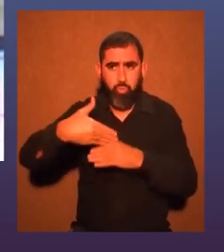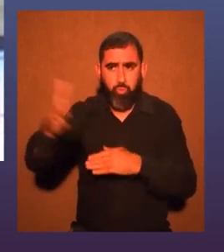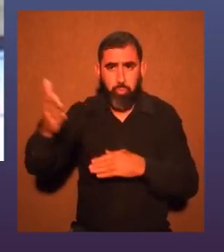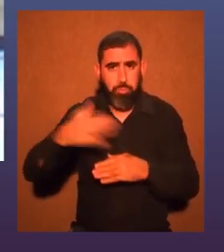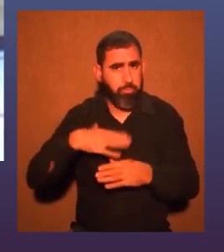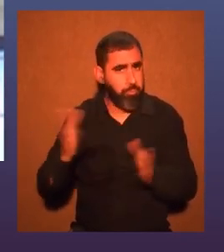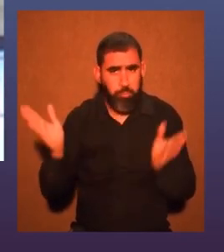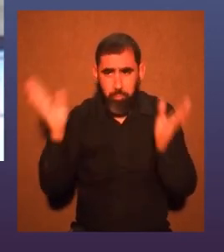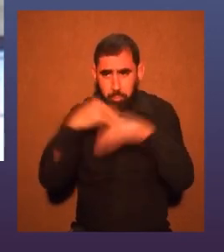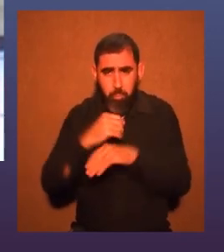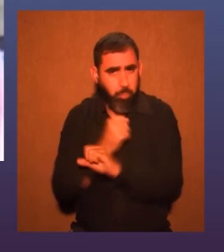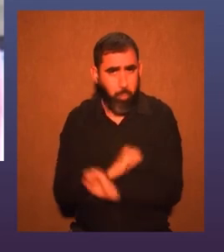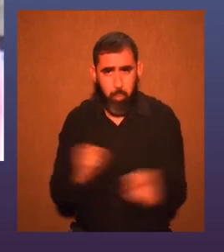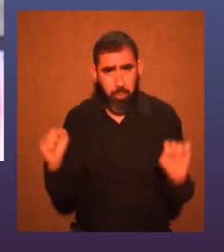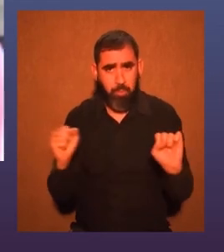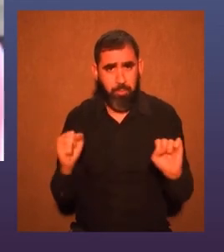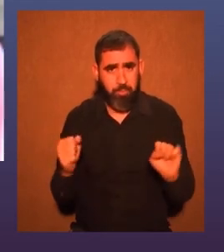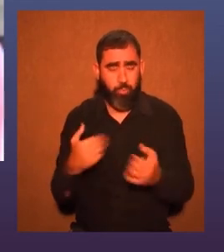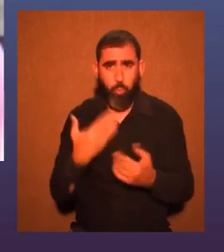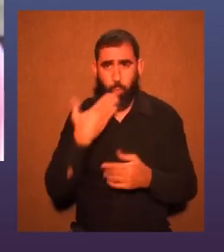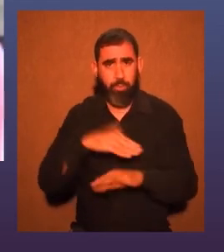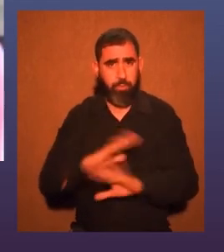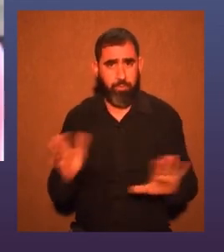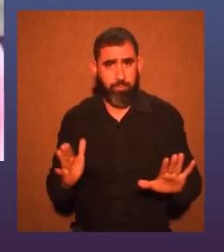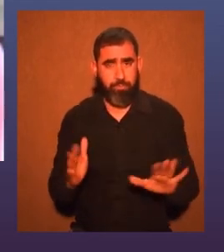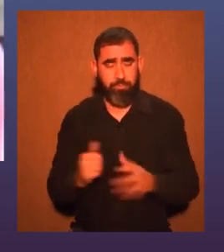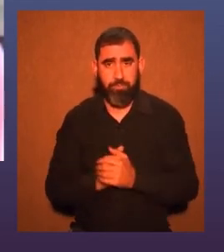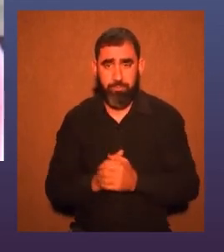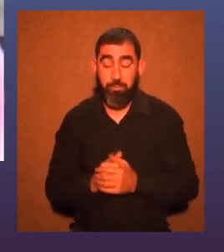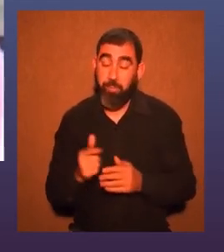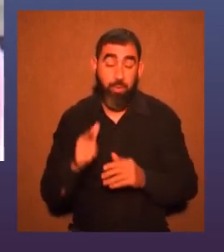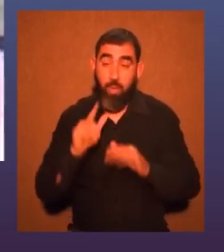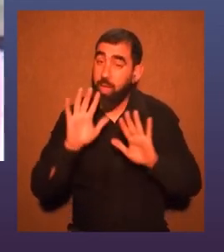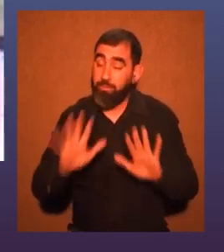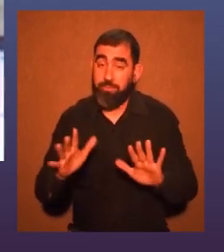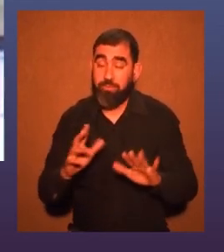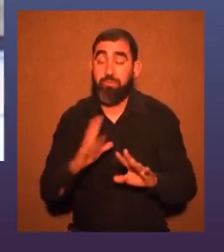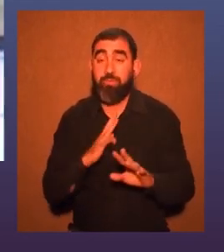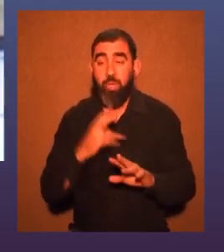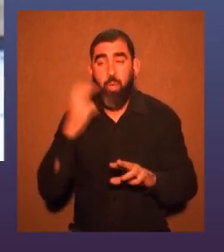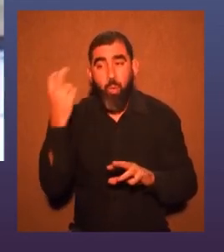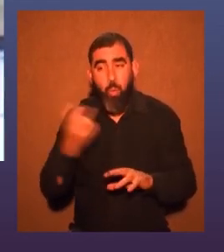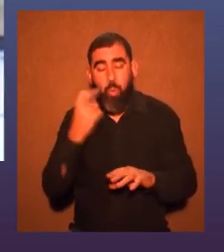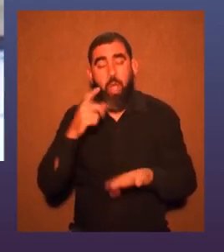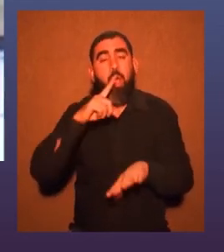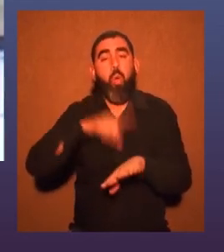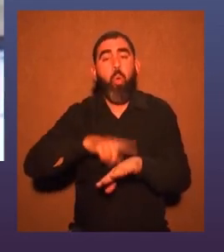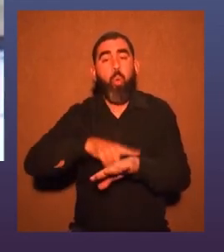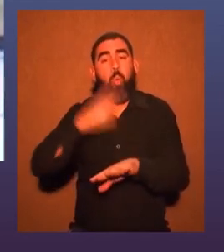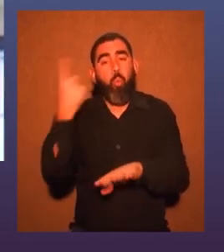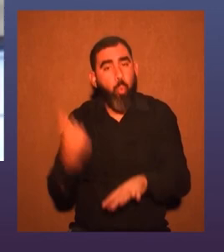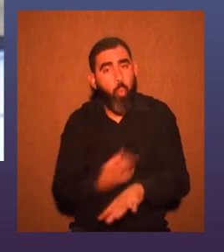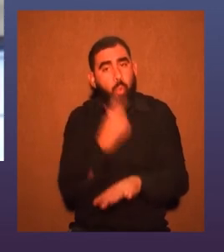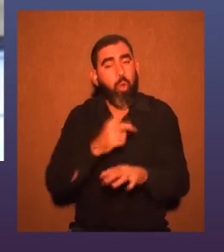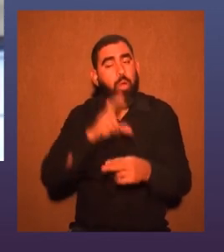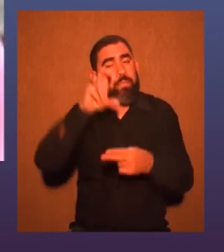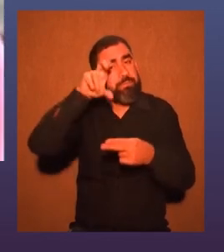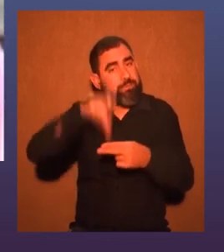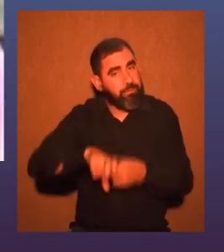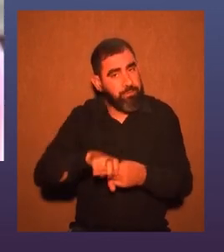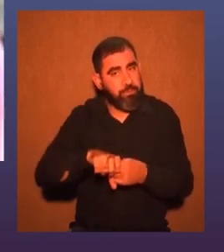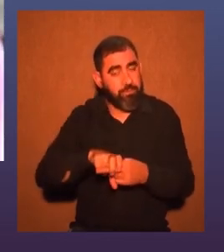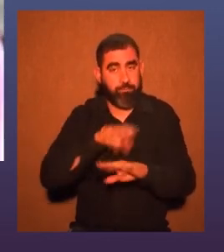no puedo, ¿no? Y pasa. Entonces es eso de decir, bueno, me voy a buscar una hora, me voy a